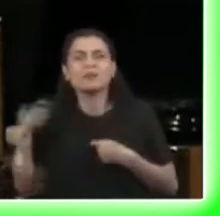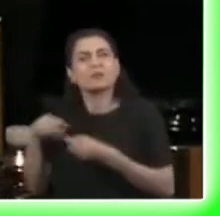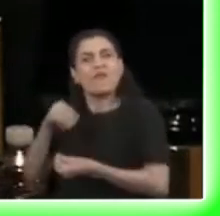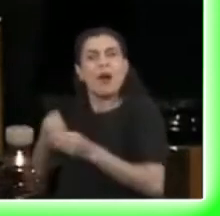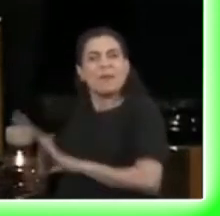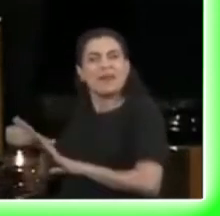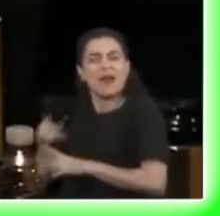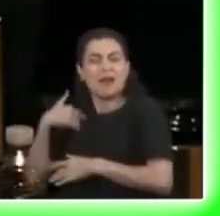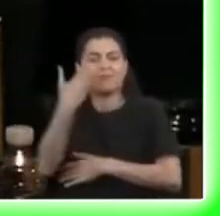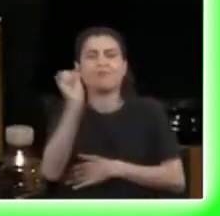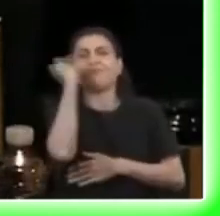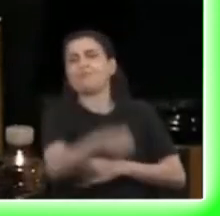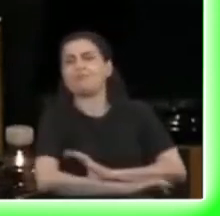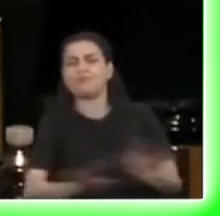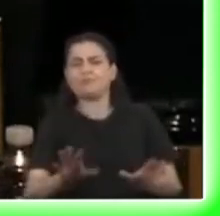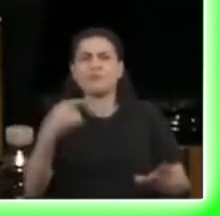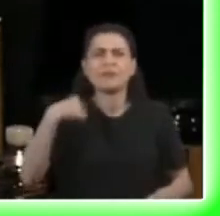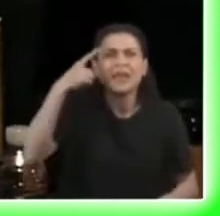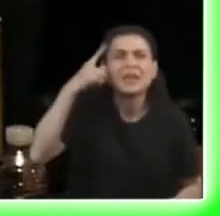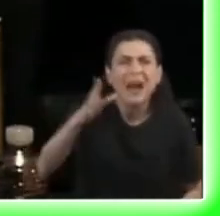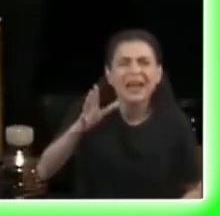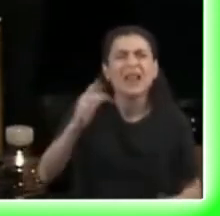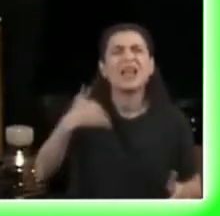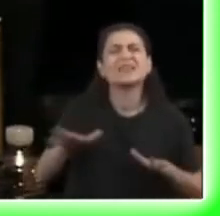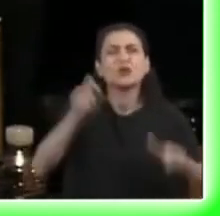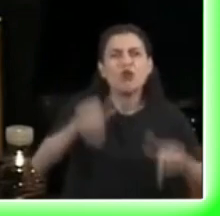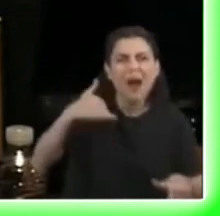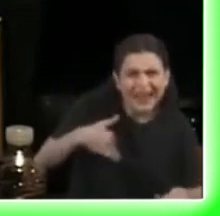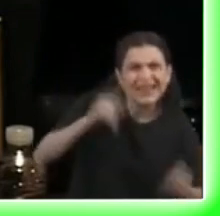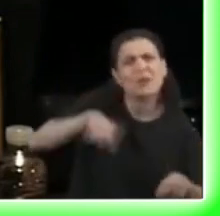en Argentina y en todo el mundo, con el agravante